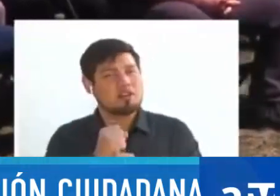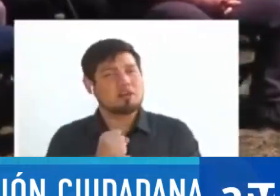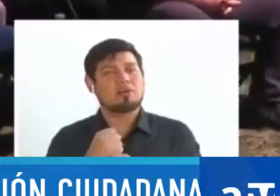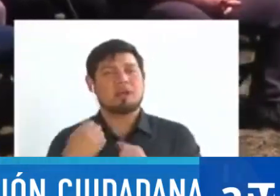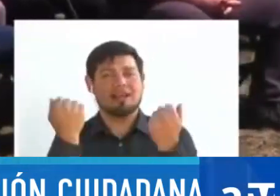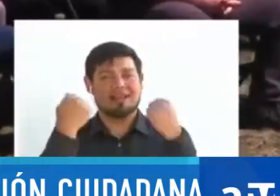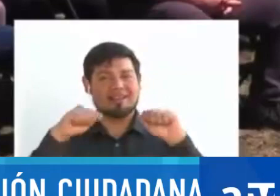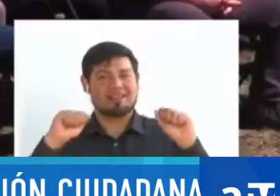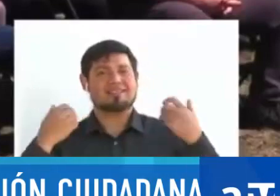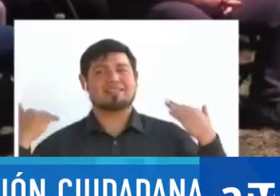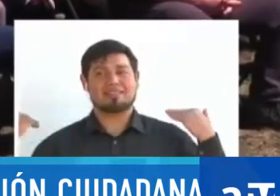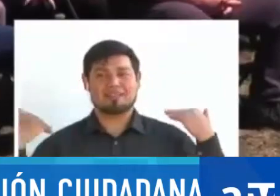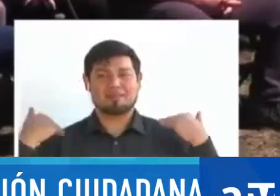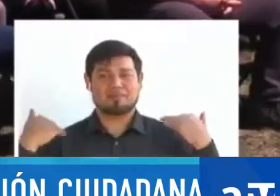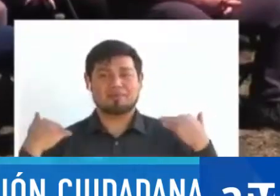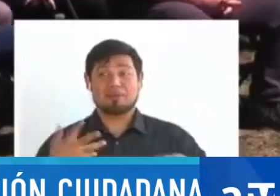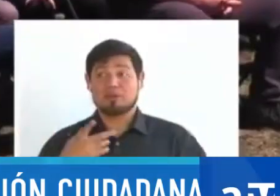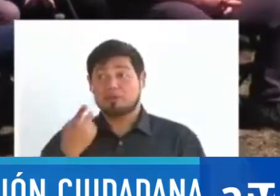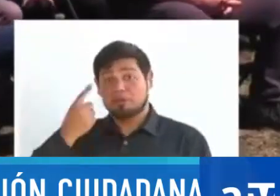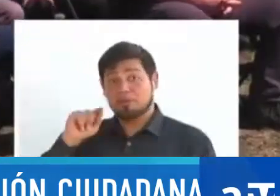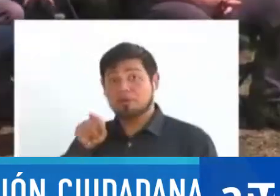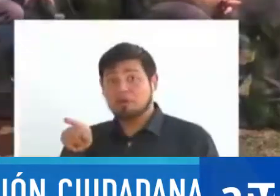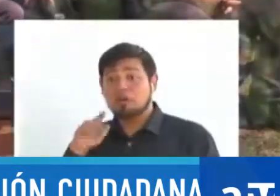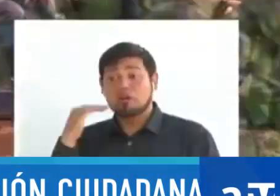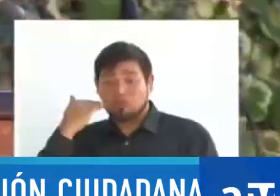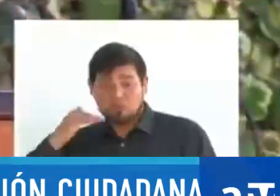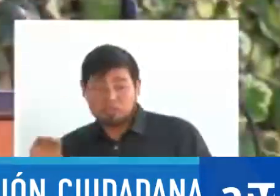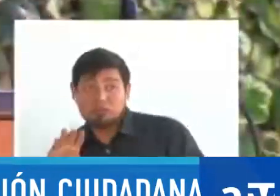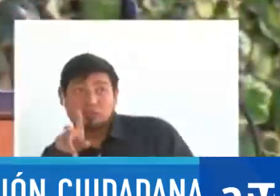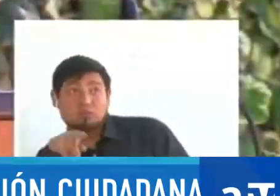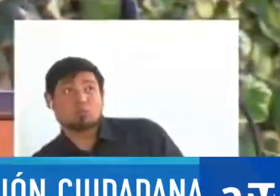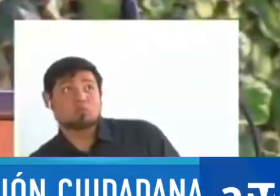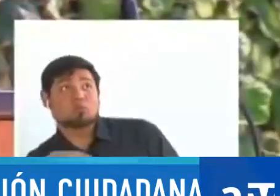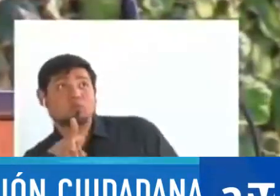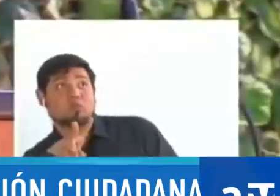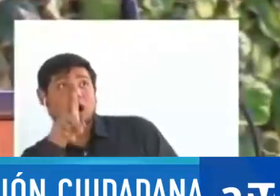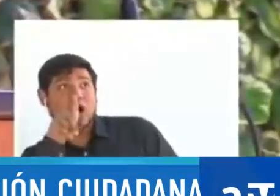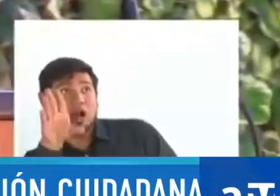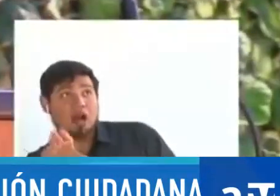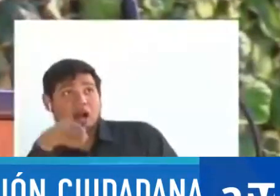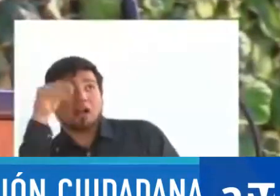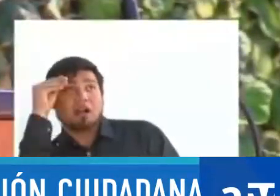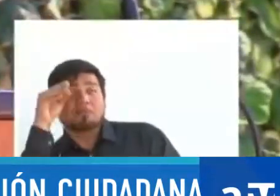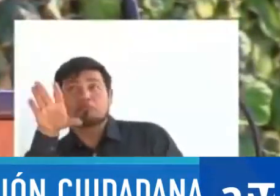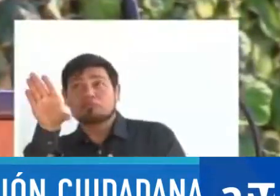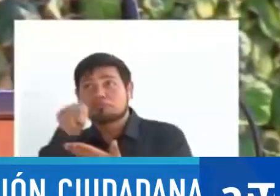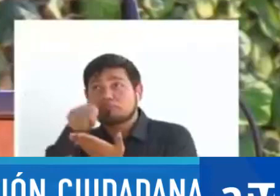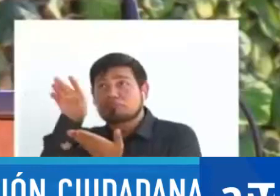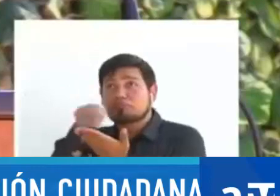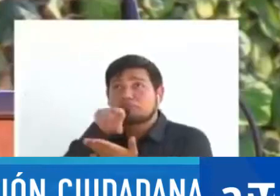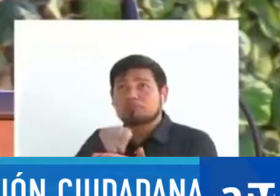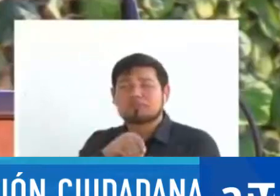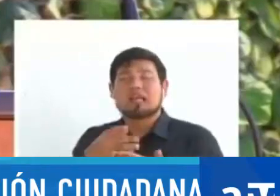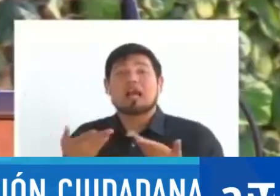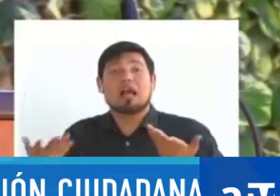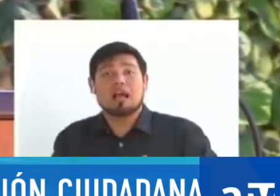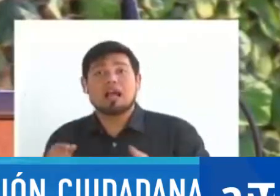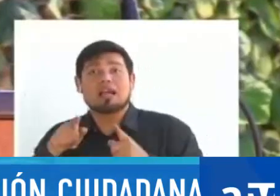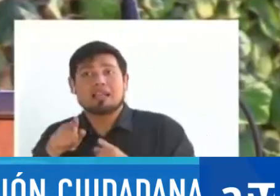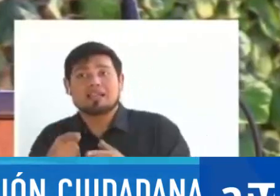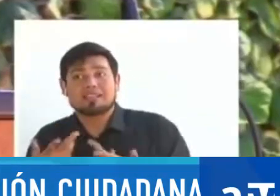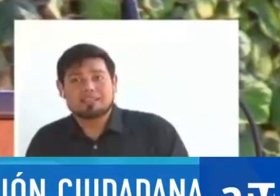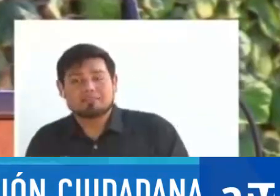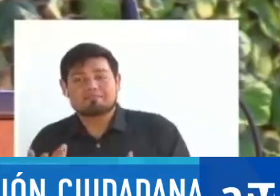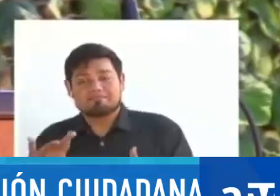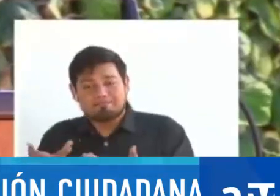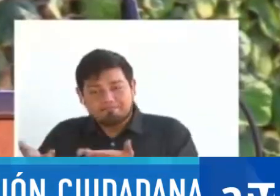sino que como ejemplo para nuestros niños y niñas. Y sabemos que tu contribución en nuestro territorio, y esperamos que siga eso